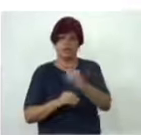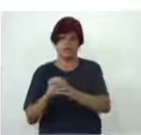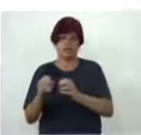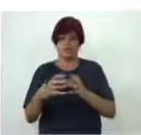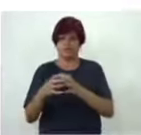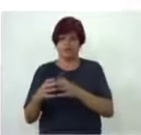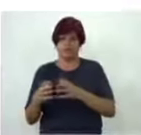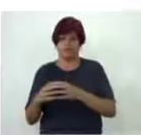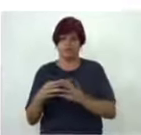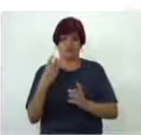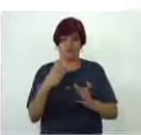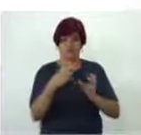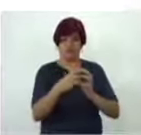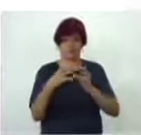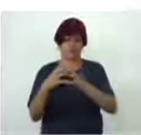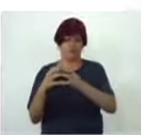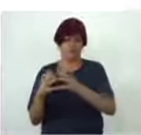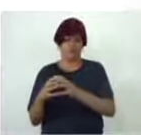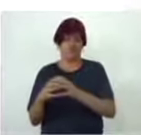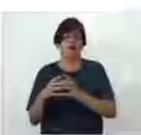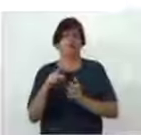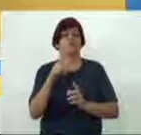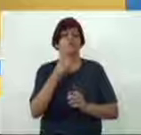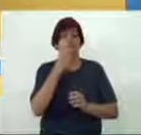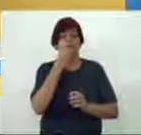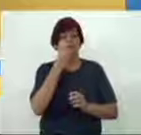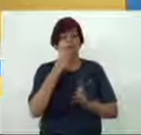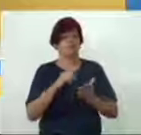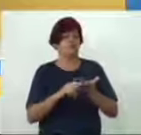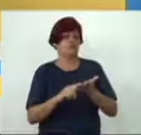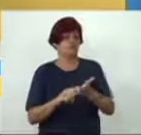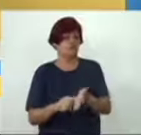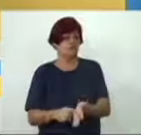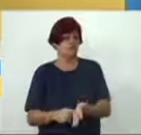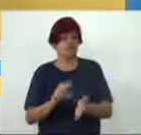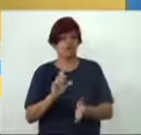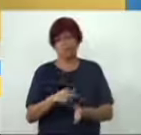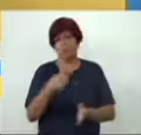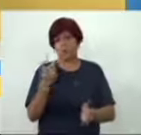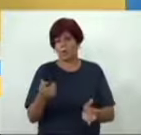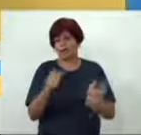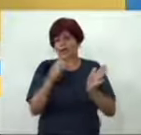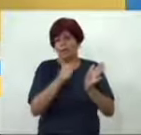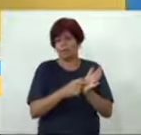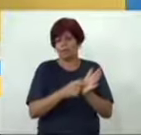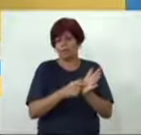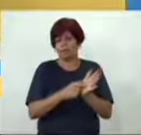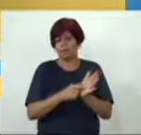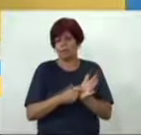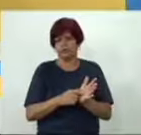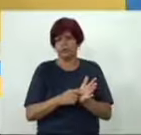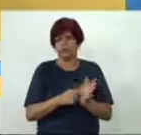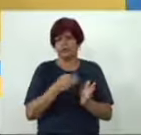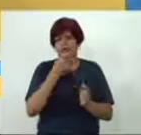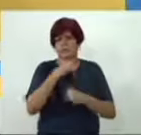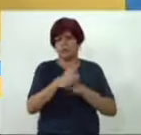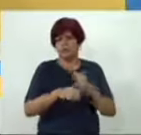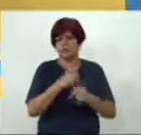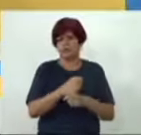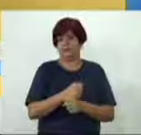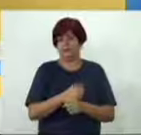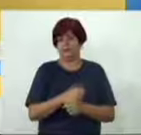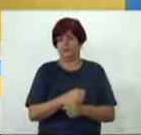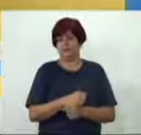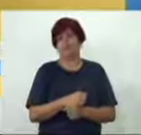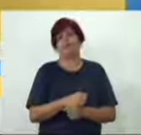entre subconjuntos, entonces ustedes pudieran sugerir, bueno, ¿cuáles serán los puntos de referencia que se pueden utilizar?